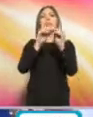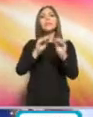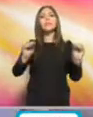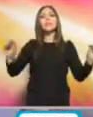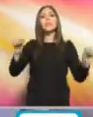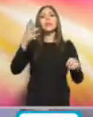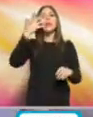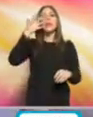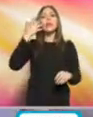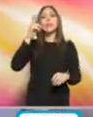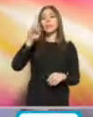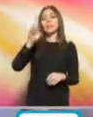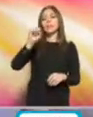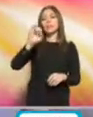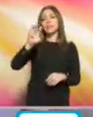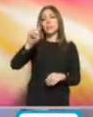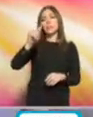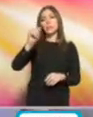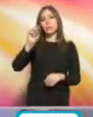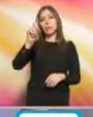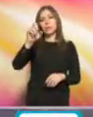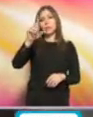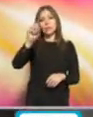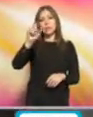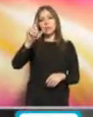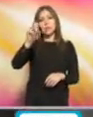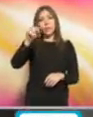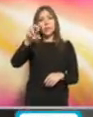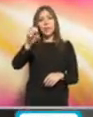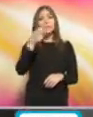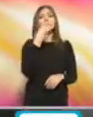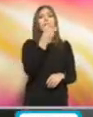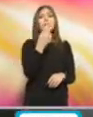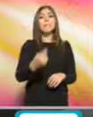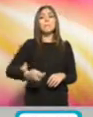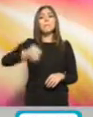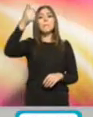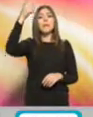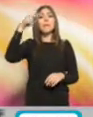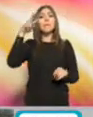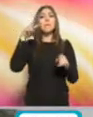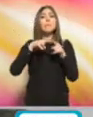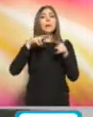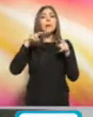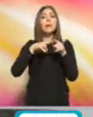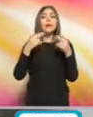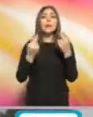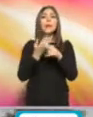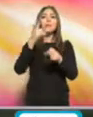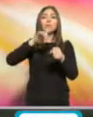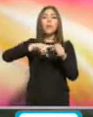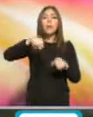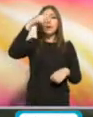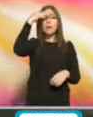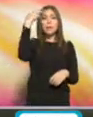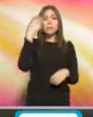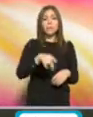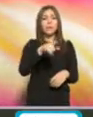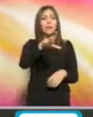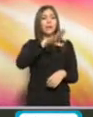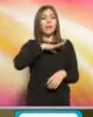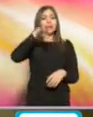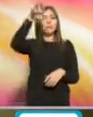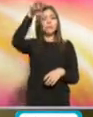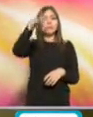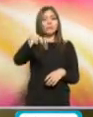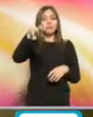el primer parque nacional de México. En 1917 se creó esto. Fíjate que había un monasterio, lo hay todavía, el monasterio